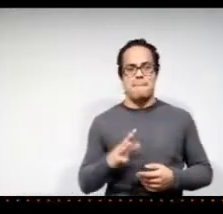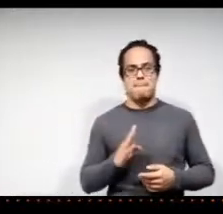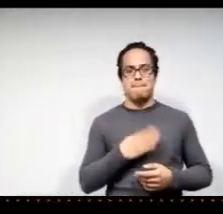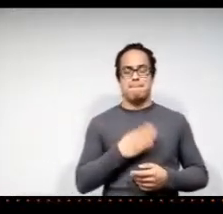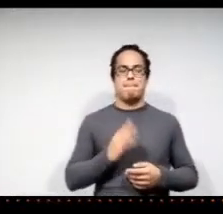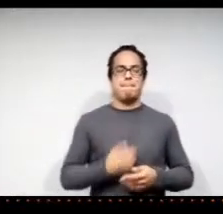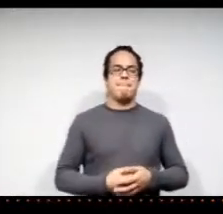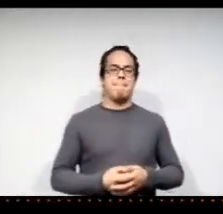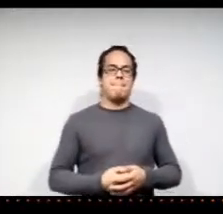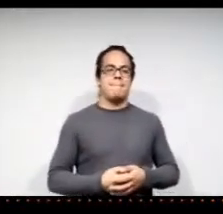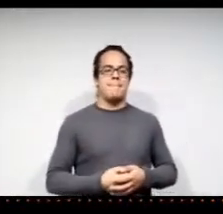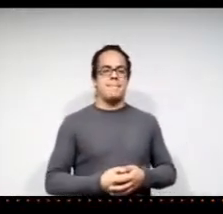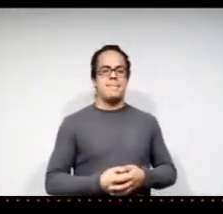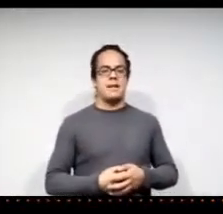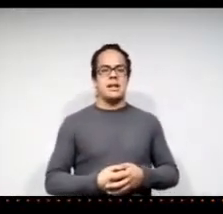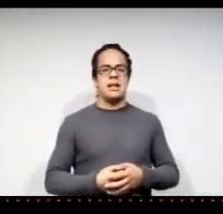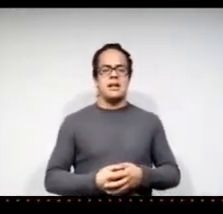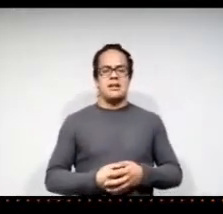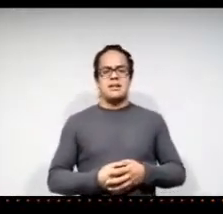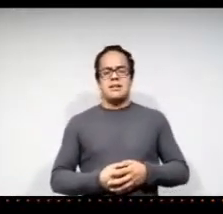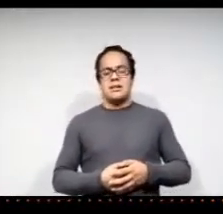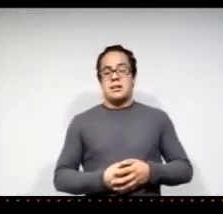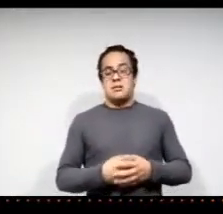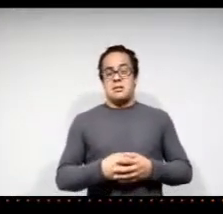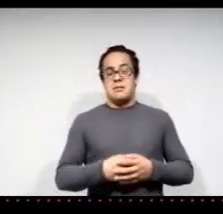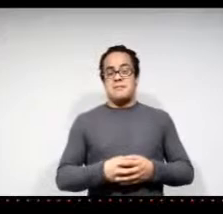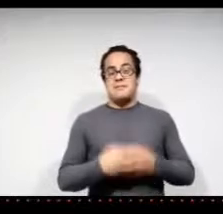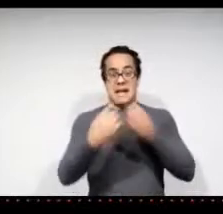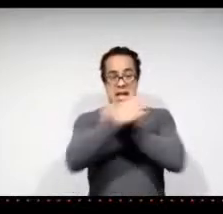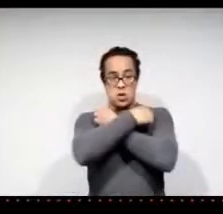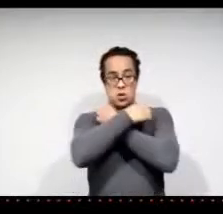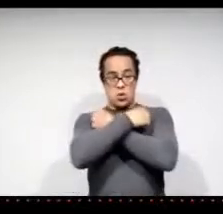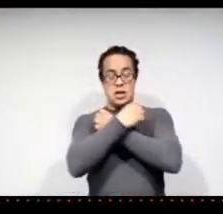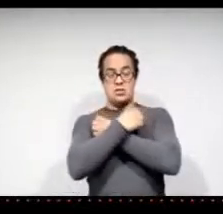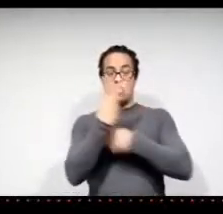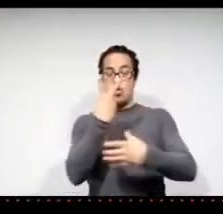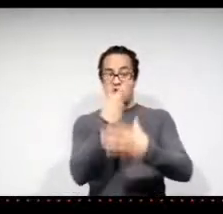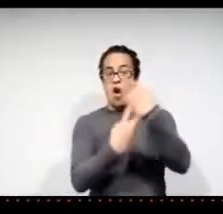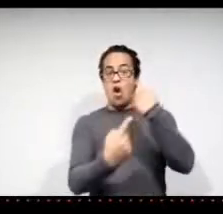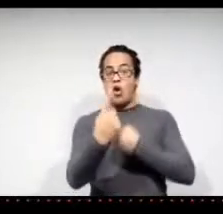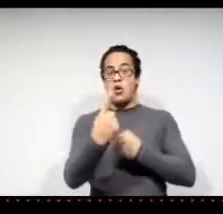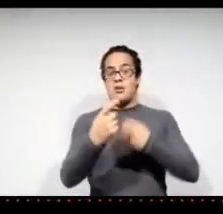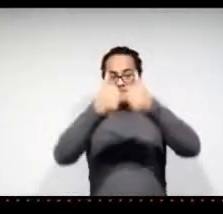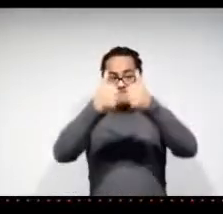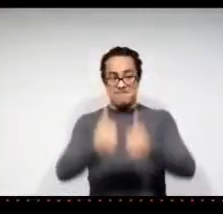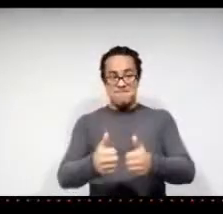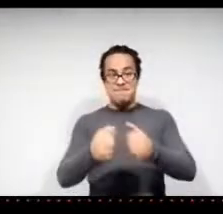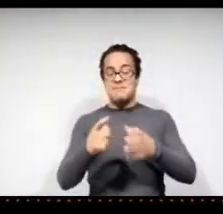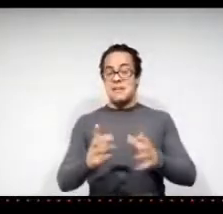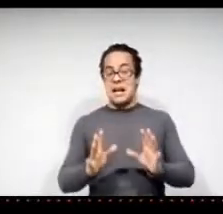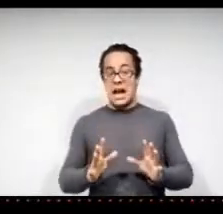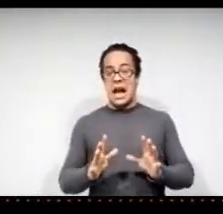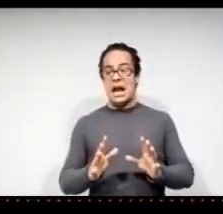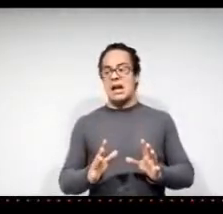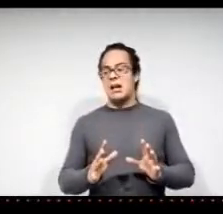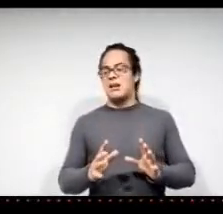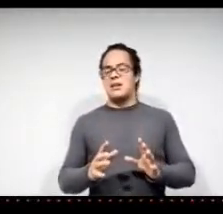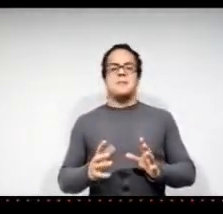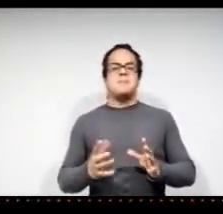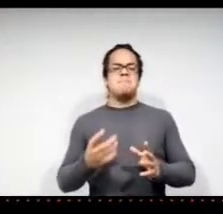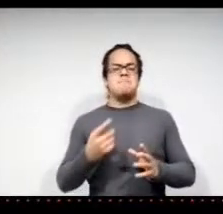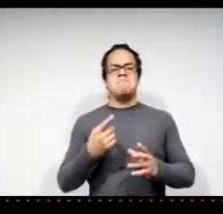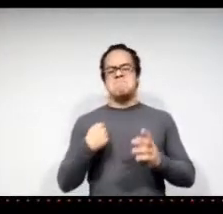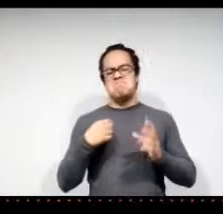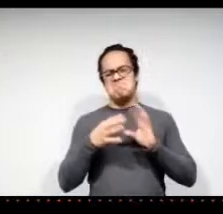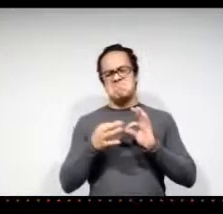cuando nos decimos si llegó para quedarse, yo primero me preguntaría, pues es que nunca se fue. O sea, la educación en línea